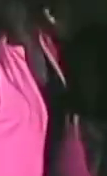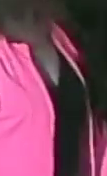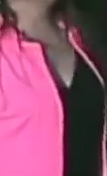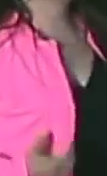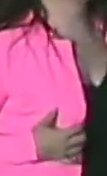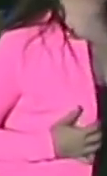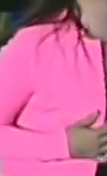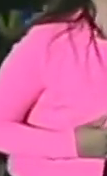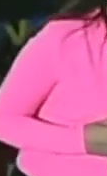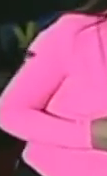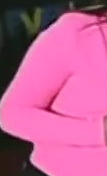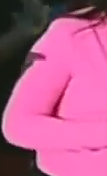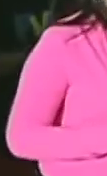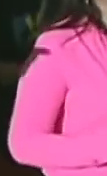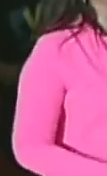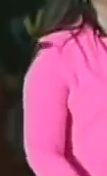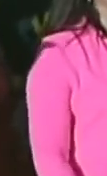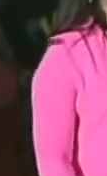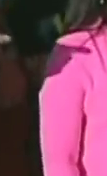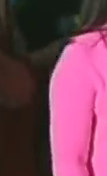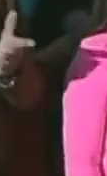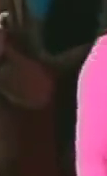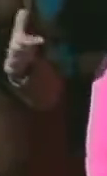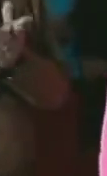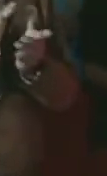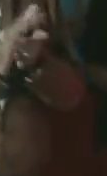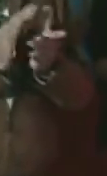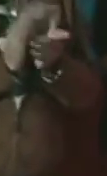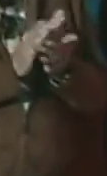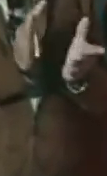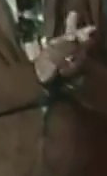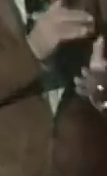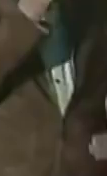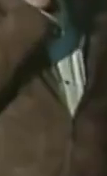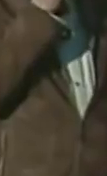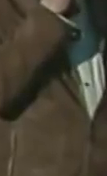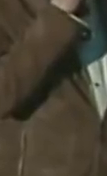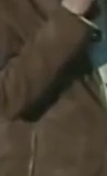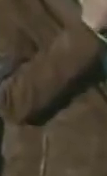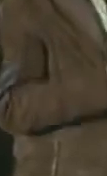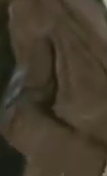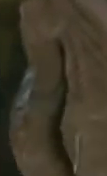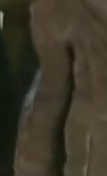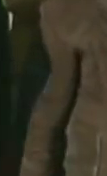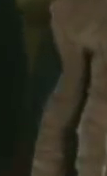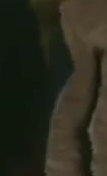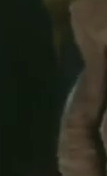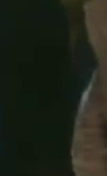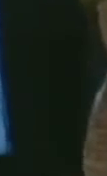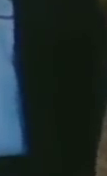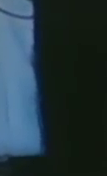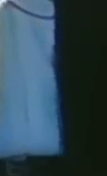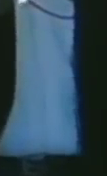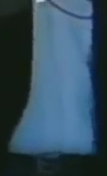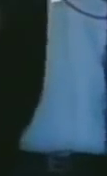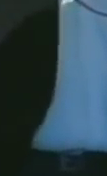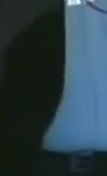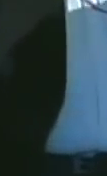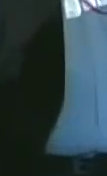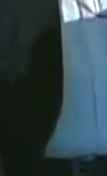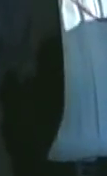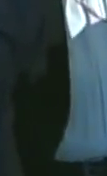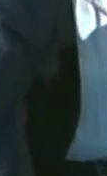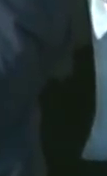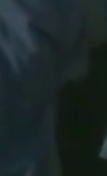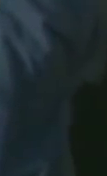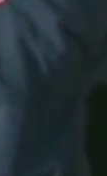Recordamos que Venezuela ha sido escogida como sede del Congreso Latinoamericano y Caribeño de Estudiantes para este año